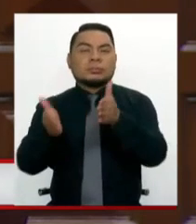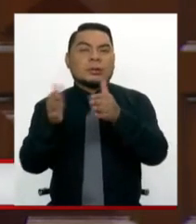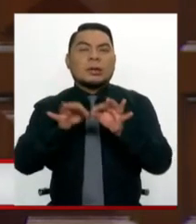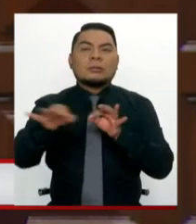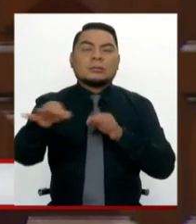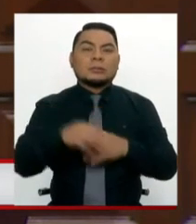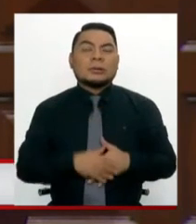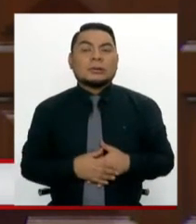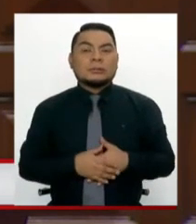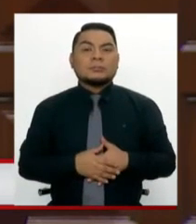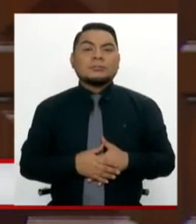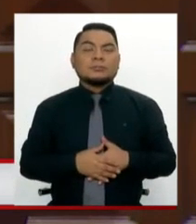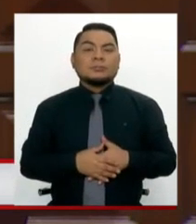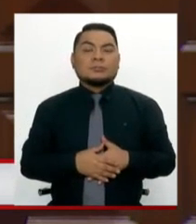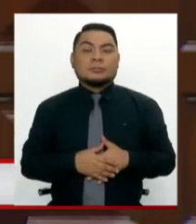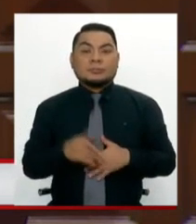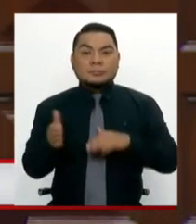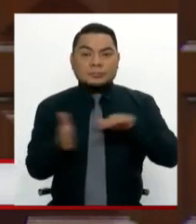Se tienen